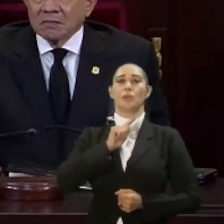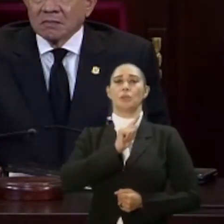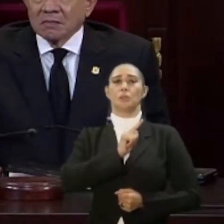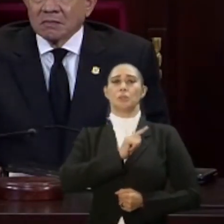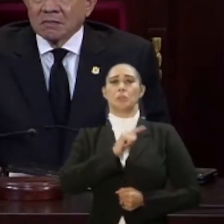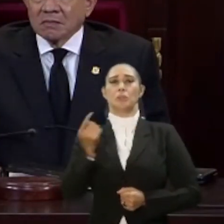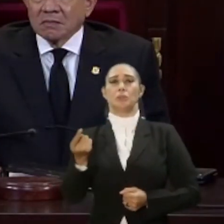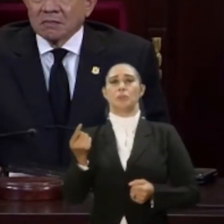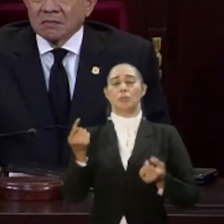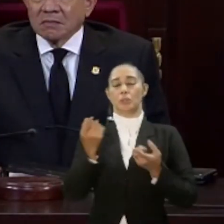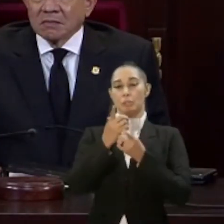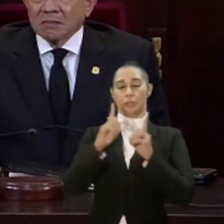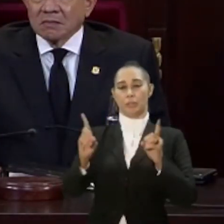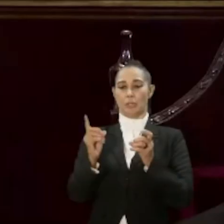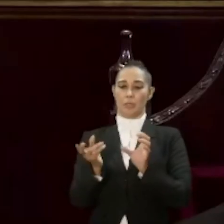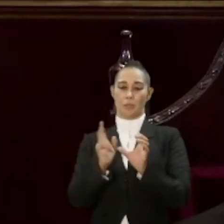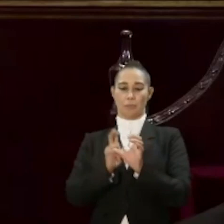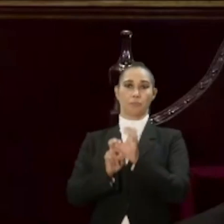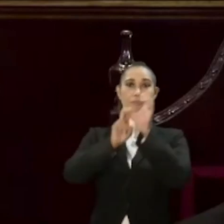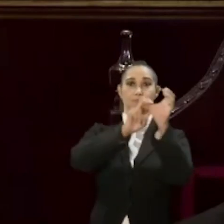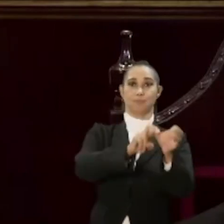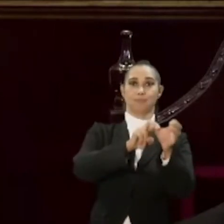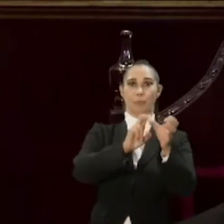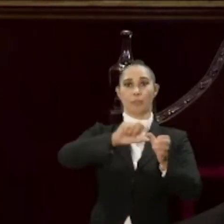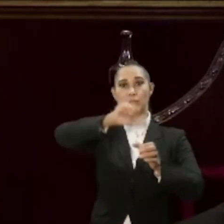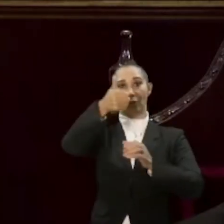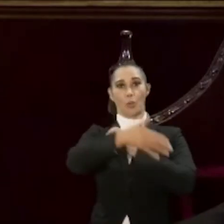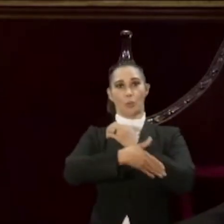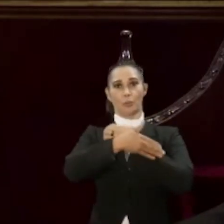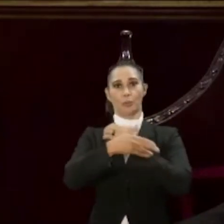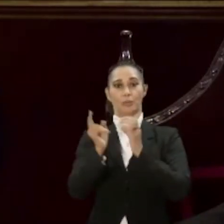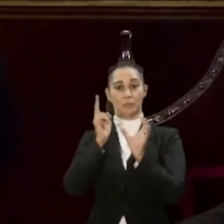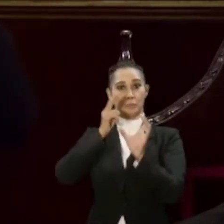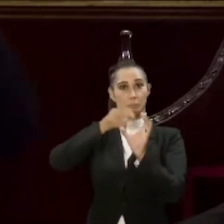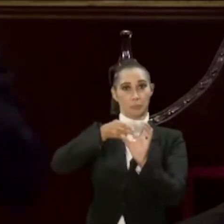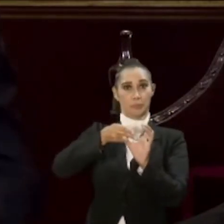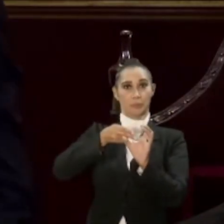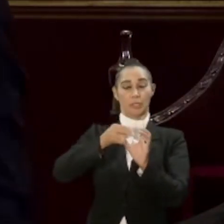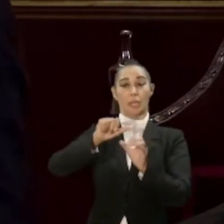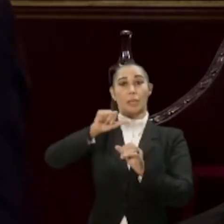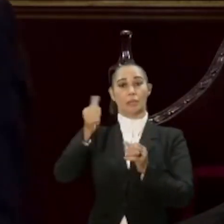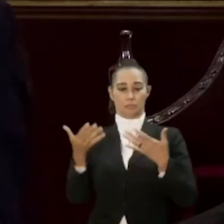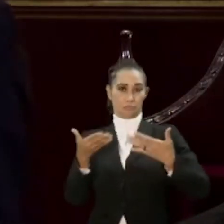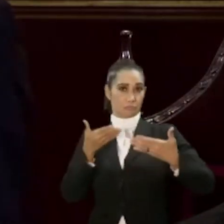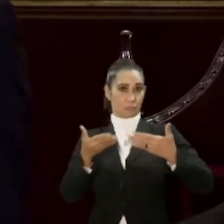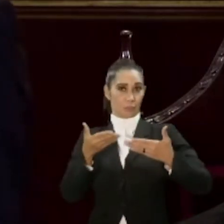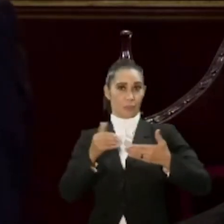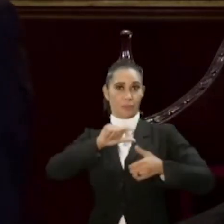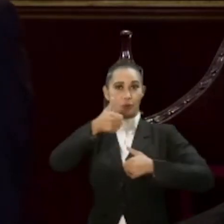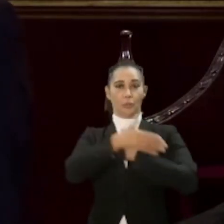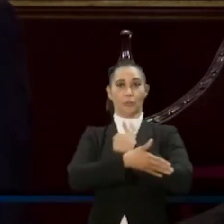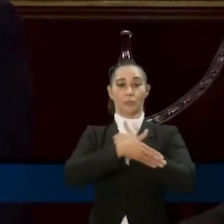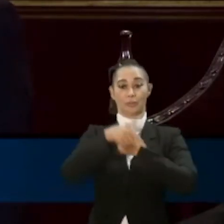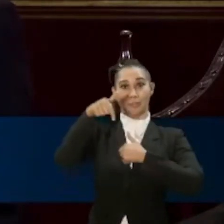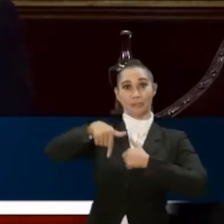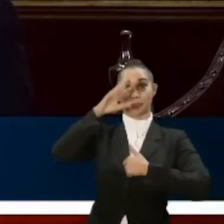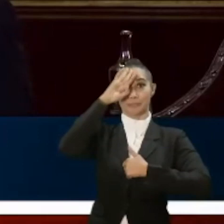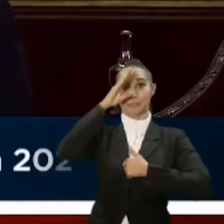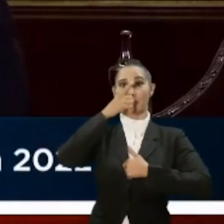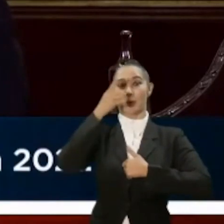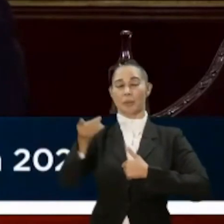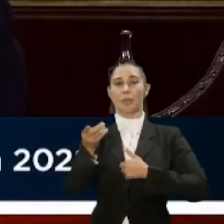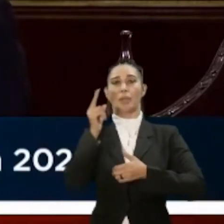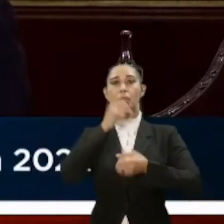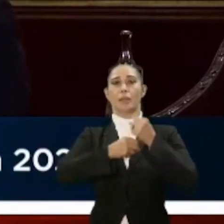absoluta dependencia de la importación de combustibles y a diferencia de lo sucedido en otros países, República Dominicana no sufrió